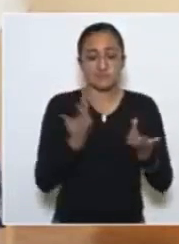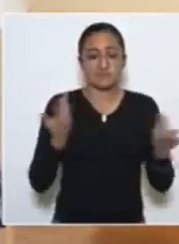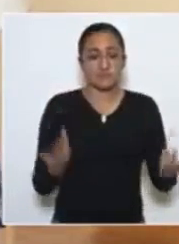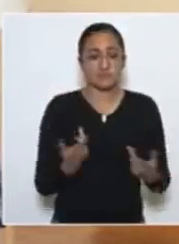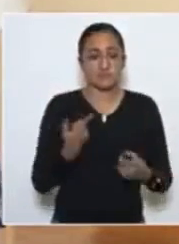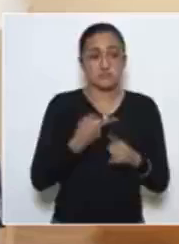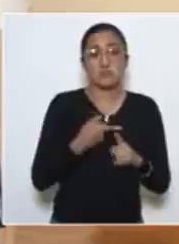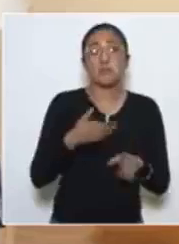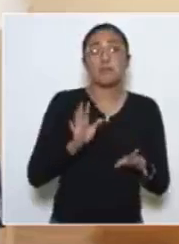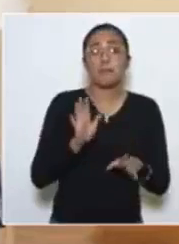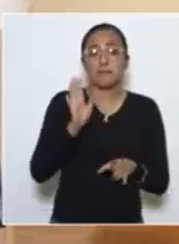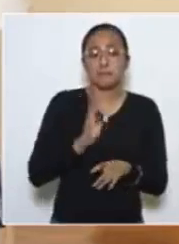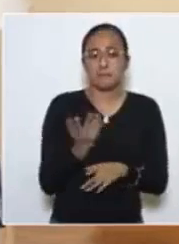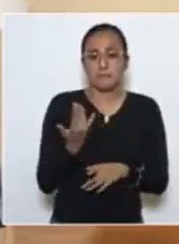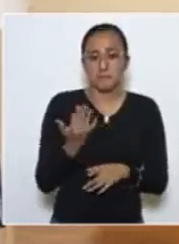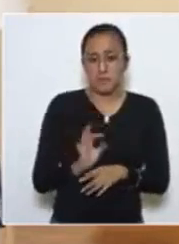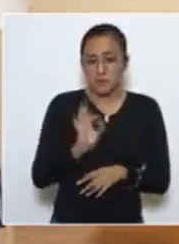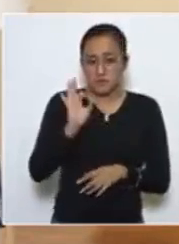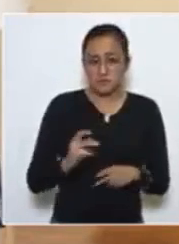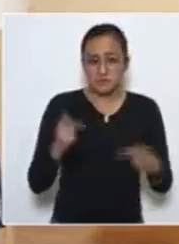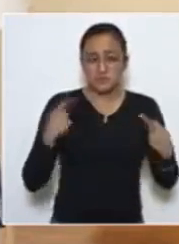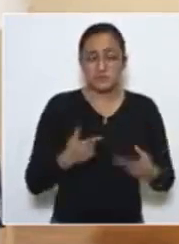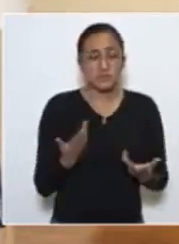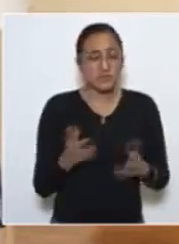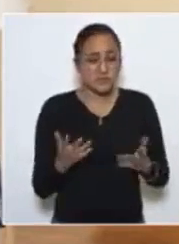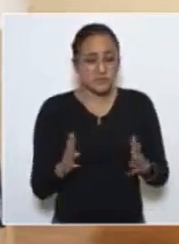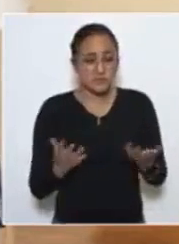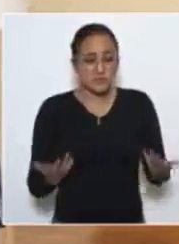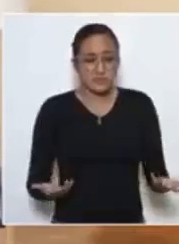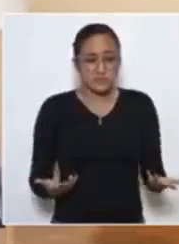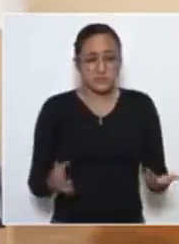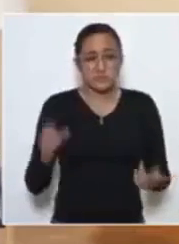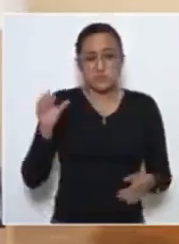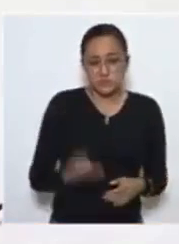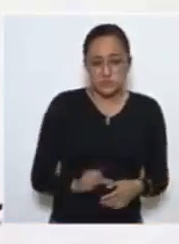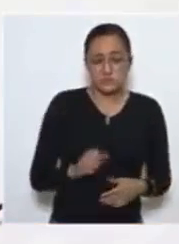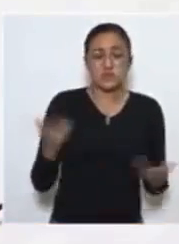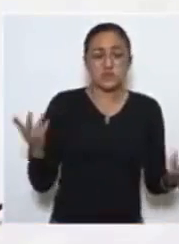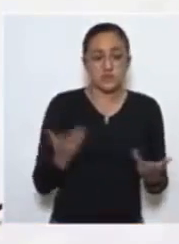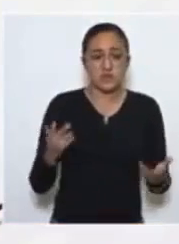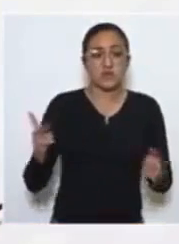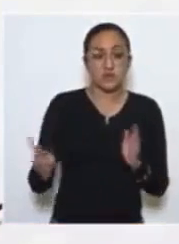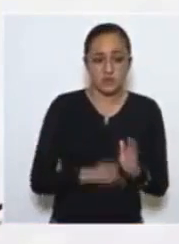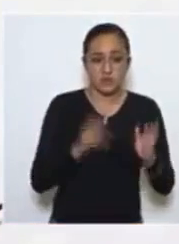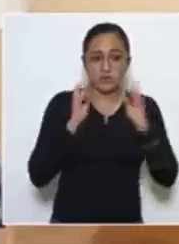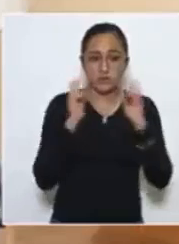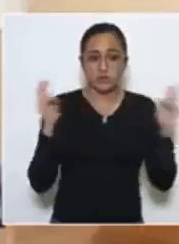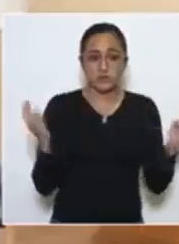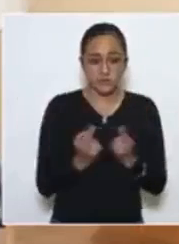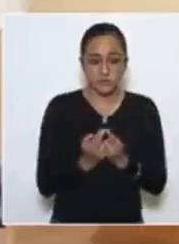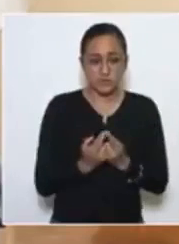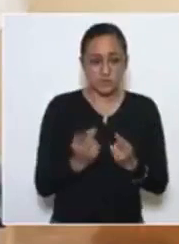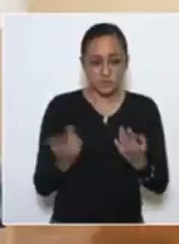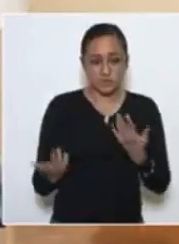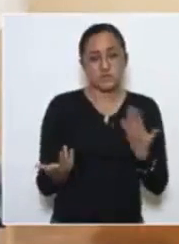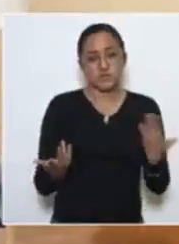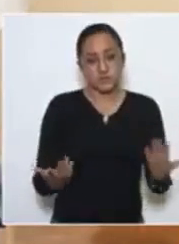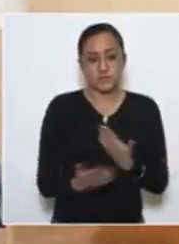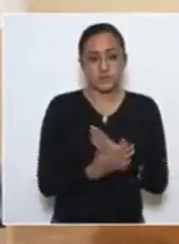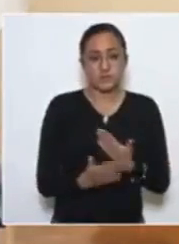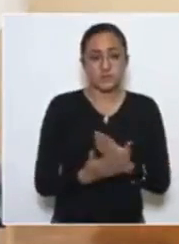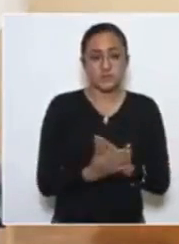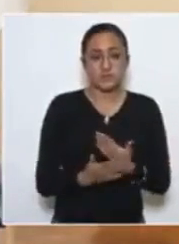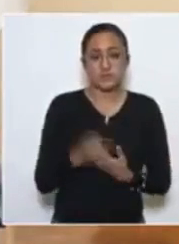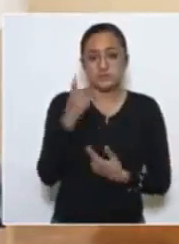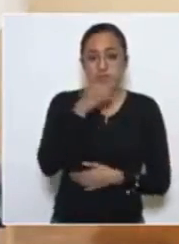ni el 50% de los trabajadores. Hoy tienen que llevar a cabo una reunión, la siguiente, antes de